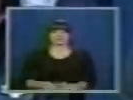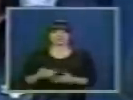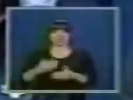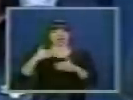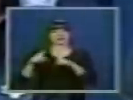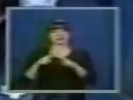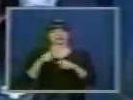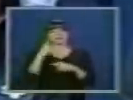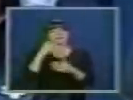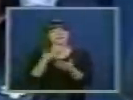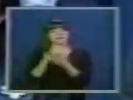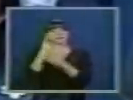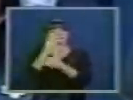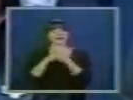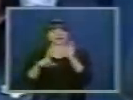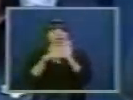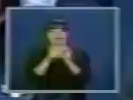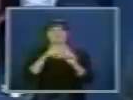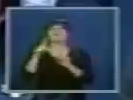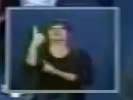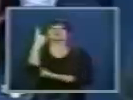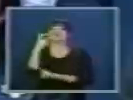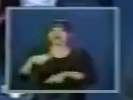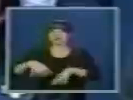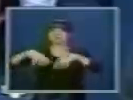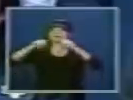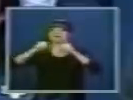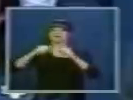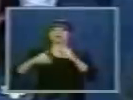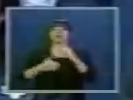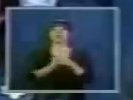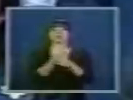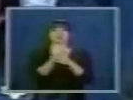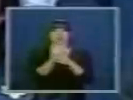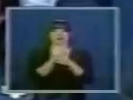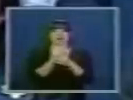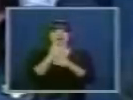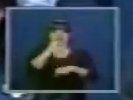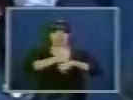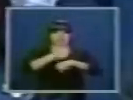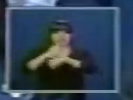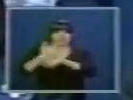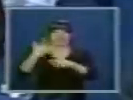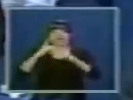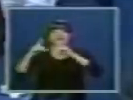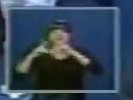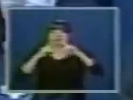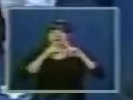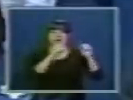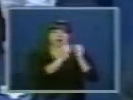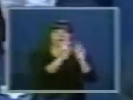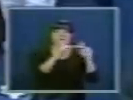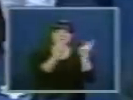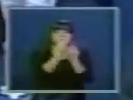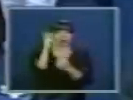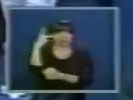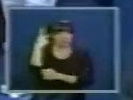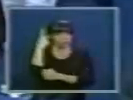ley. Faltan, sin embargo, retomar en nuevos términos el diálogo con los partidos políticos